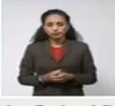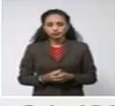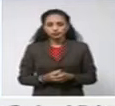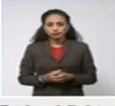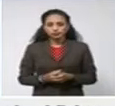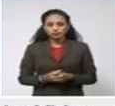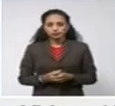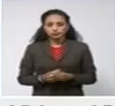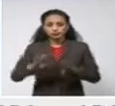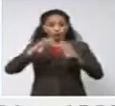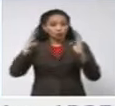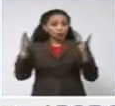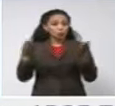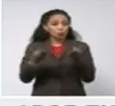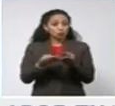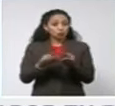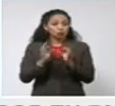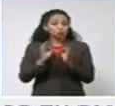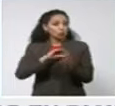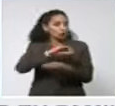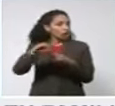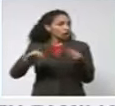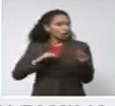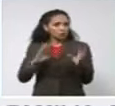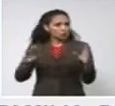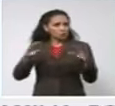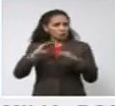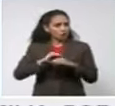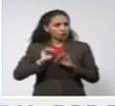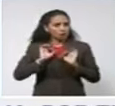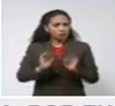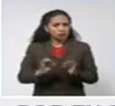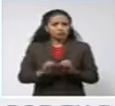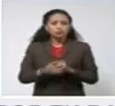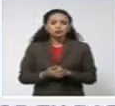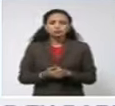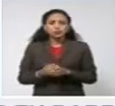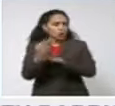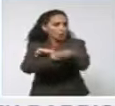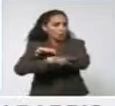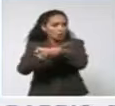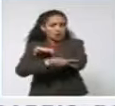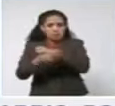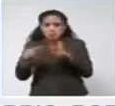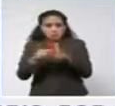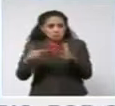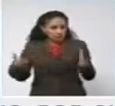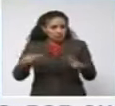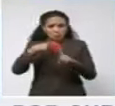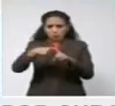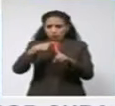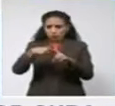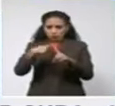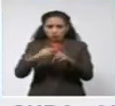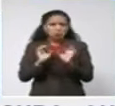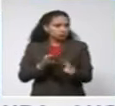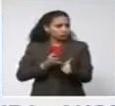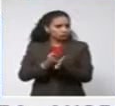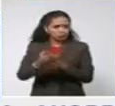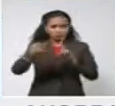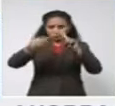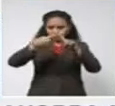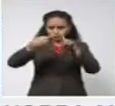mundo no cambia mucho la composición de los países con mayor afectación. En primer lugar, Estados